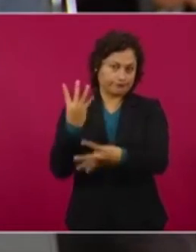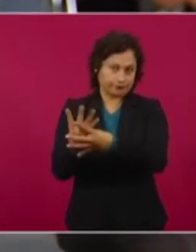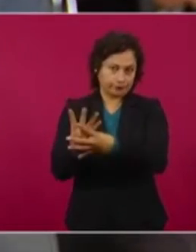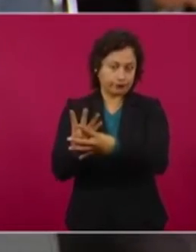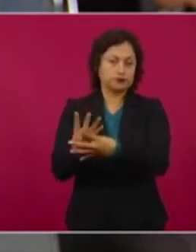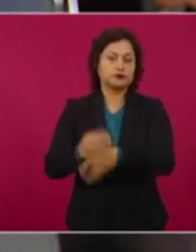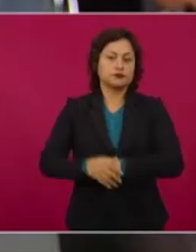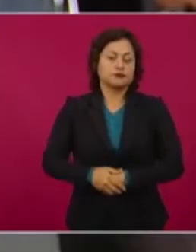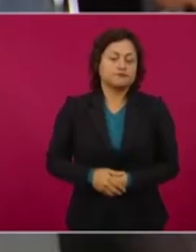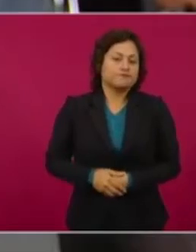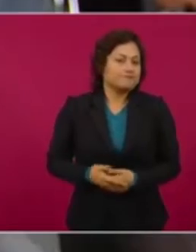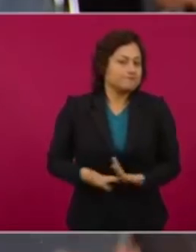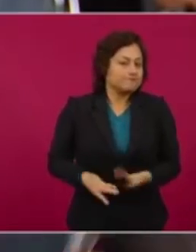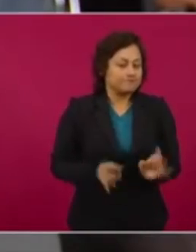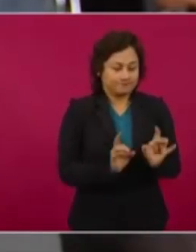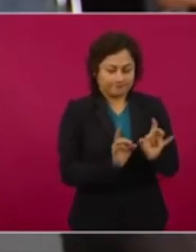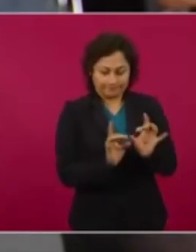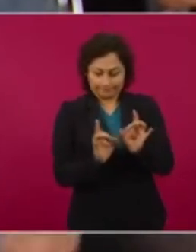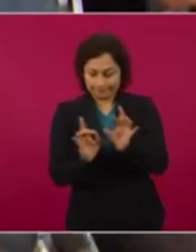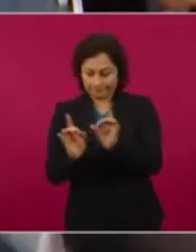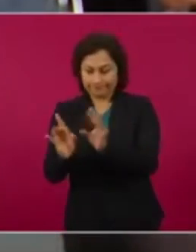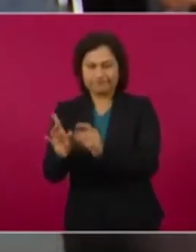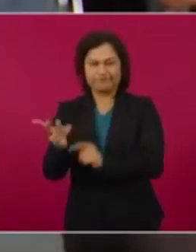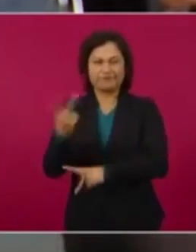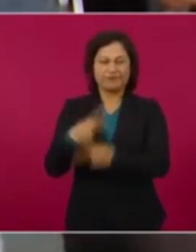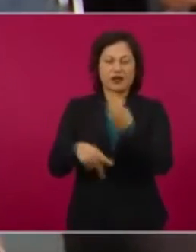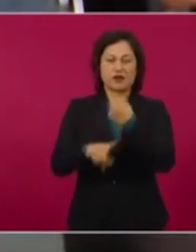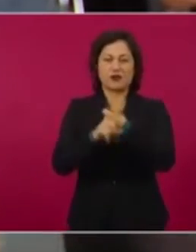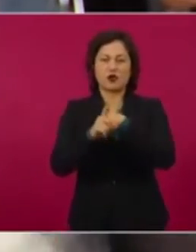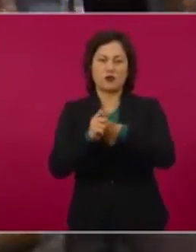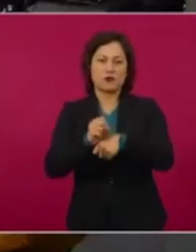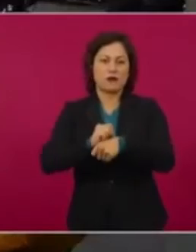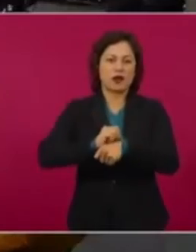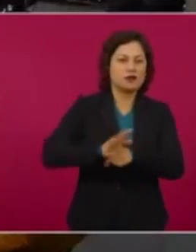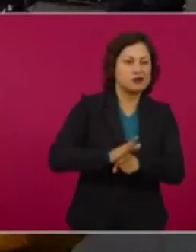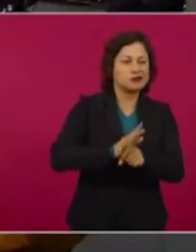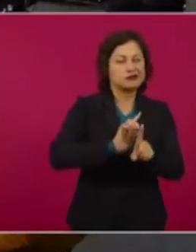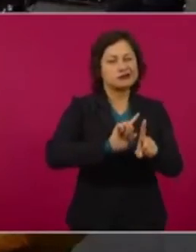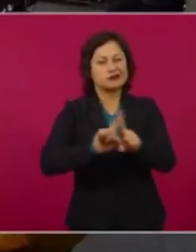Una serie de situaciones se dan, se viene el COVID, se vienen muchas… Bueno, no es cierto.